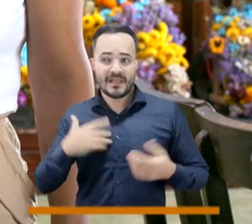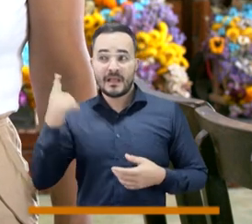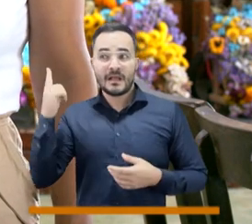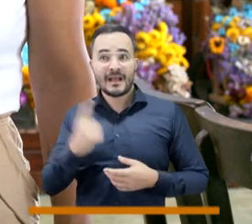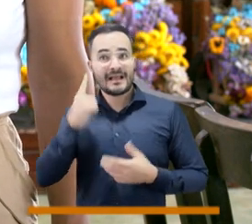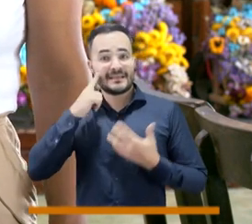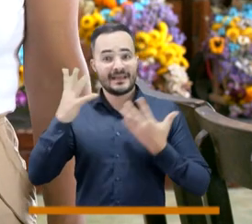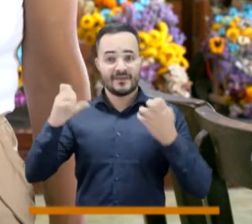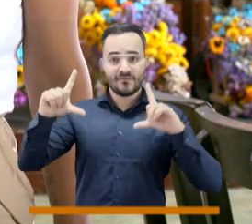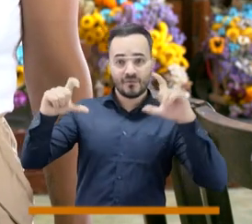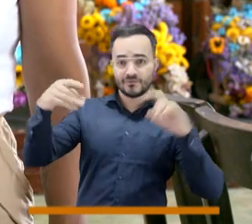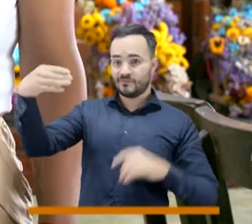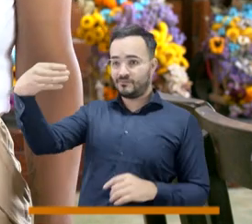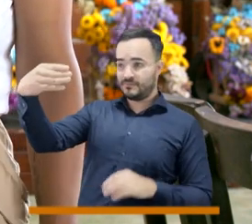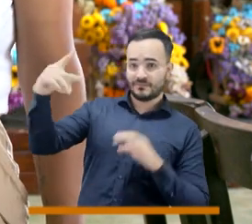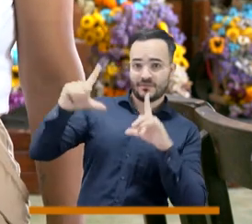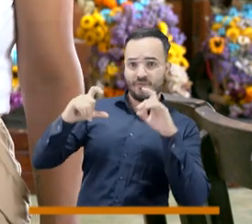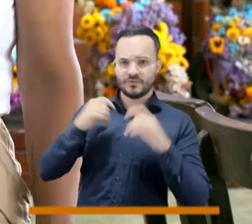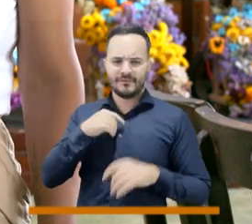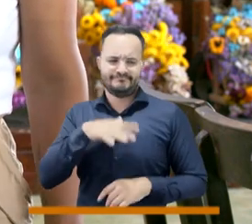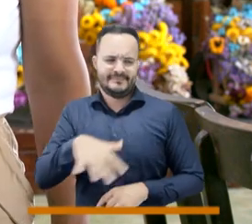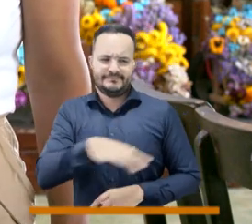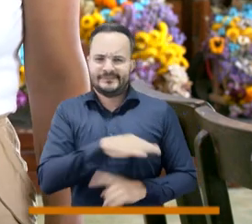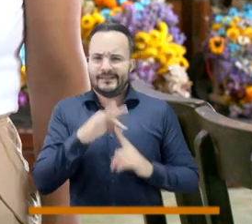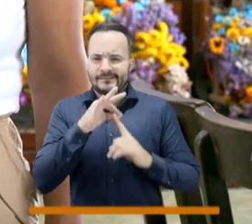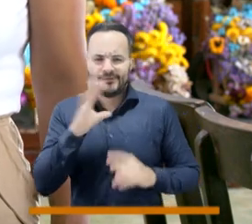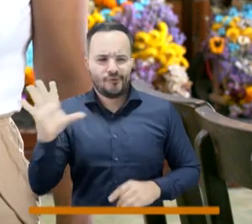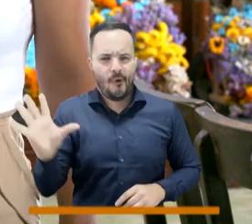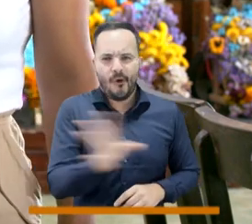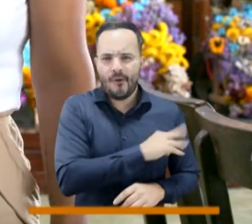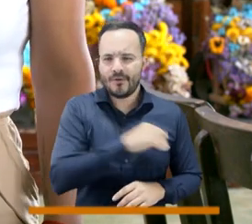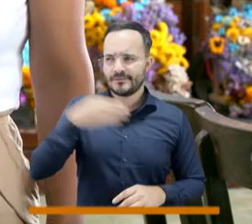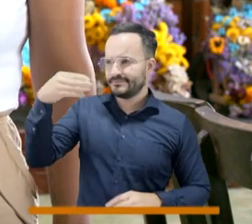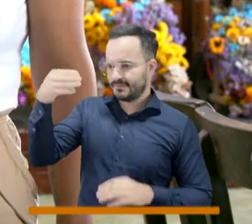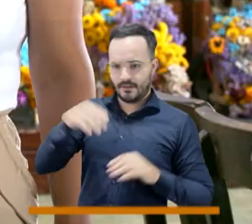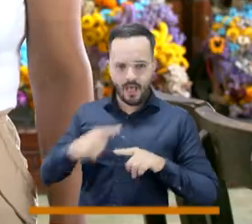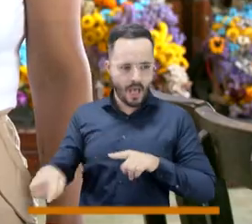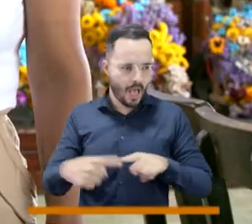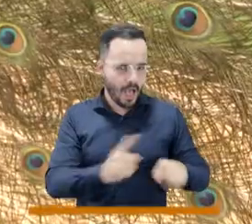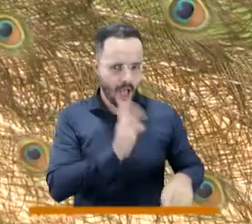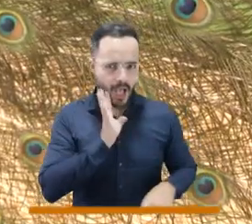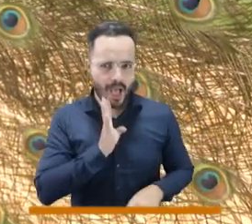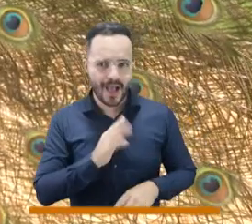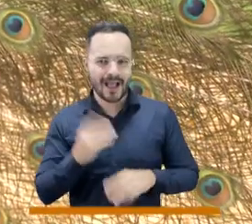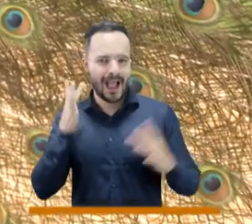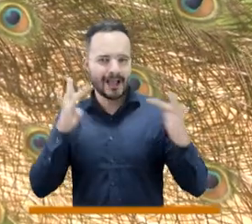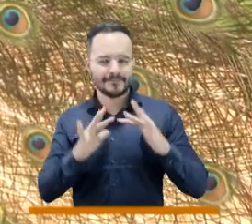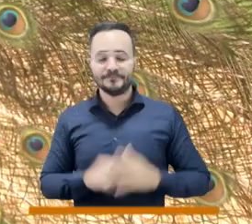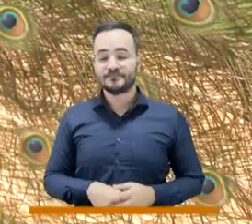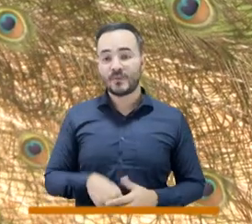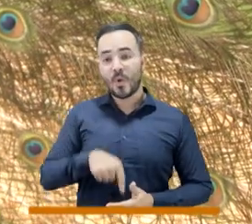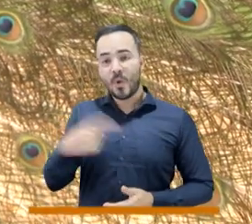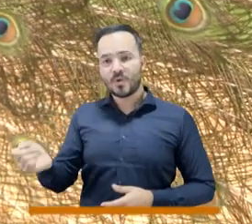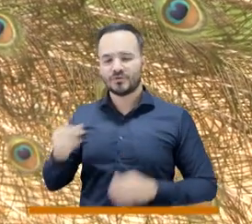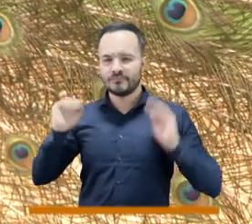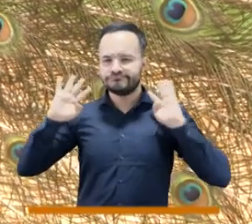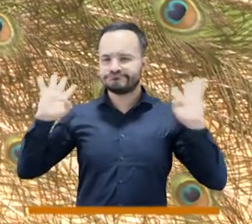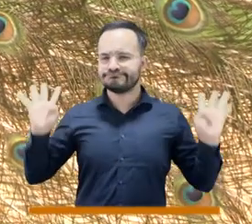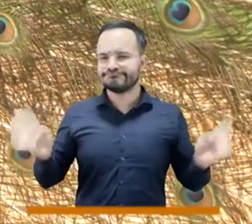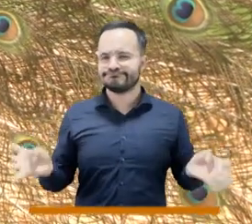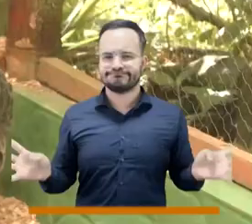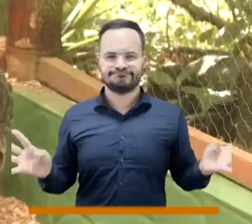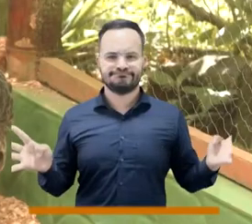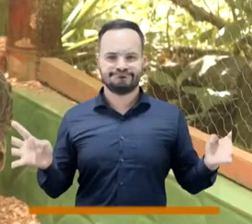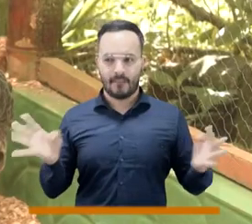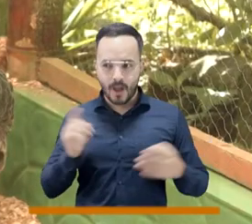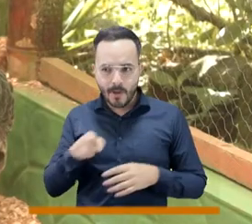van a encontrar espacios para tomarse fotos y llevarse bonitos recuerdos. Contamos con un avistamiento de pavos reales